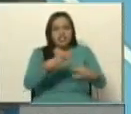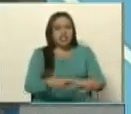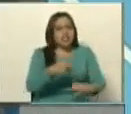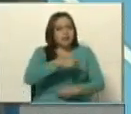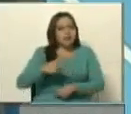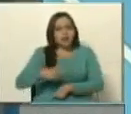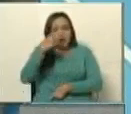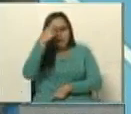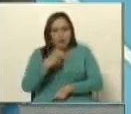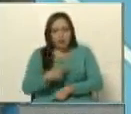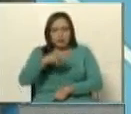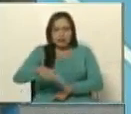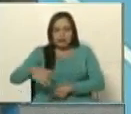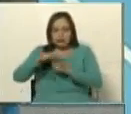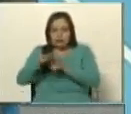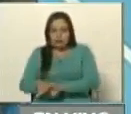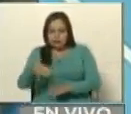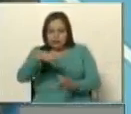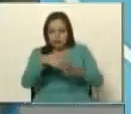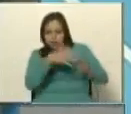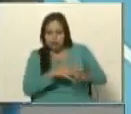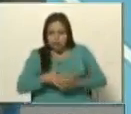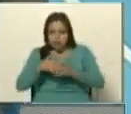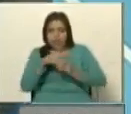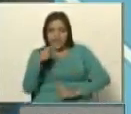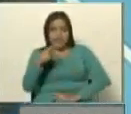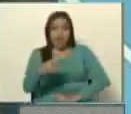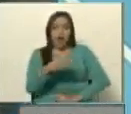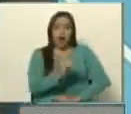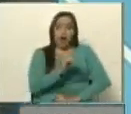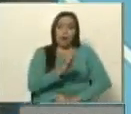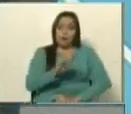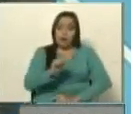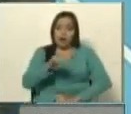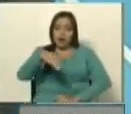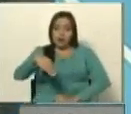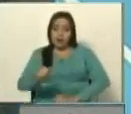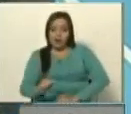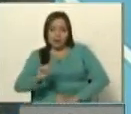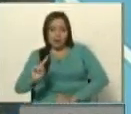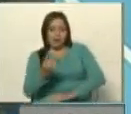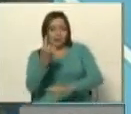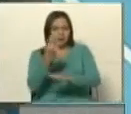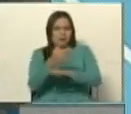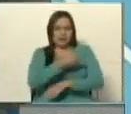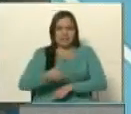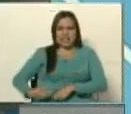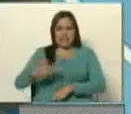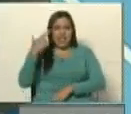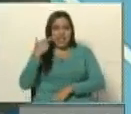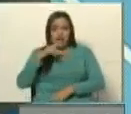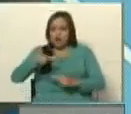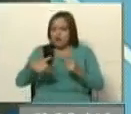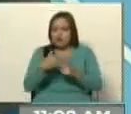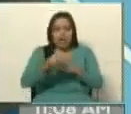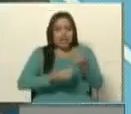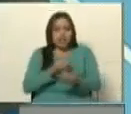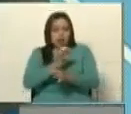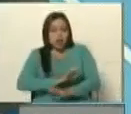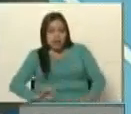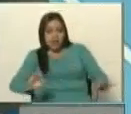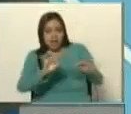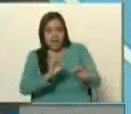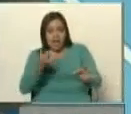Estados Unidos. Es más, yo te diría así, que Obama, siendo presidente, el primer presidente negro, nunca hizo nada en su agenda